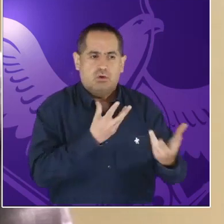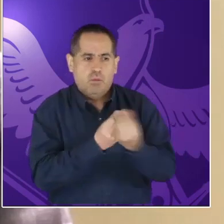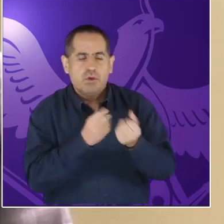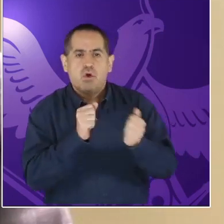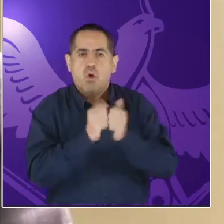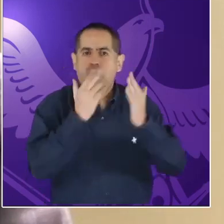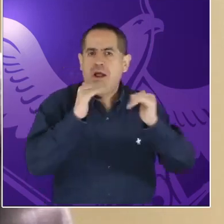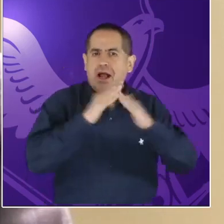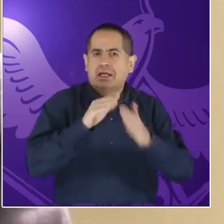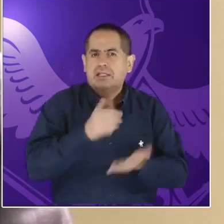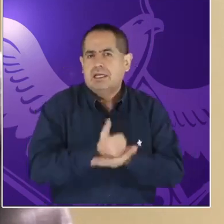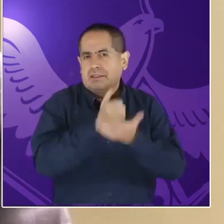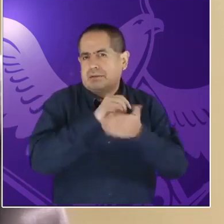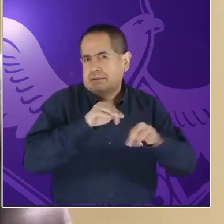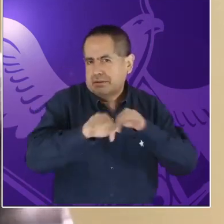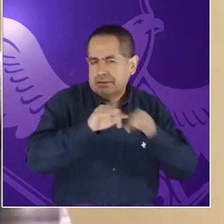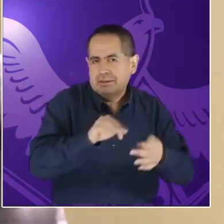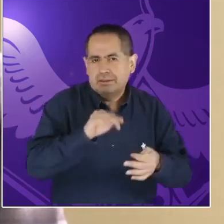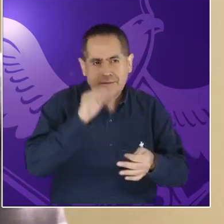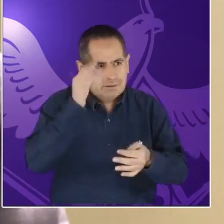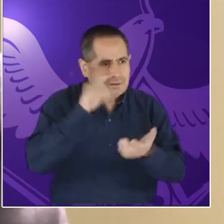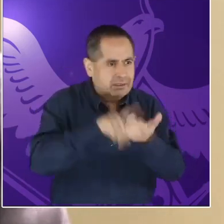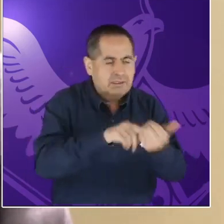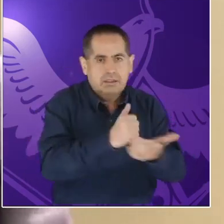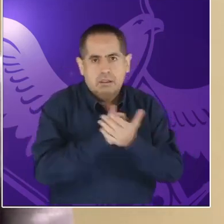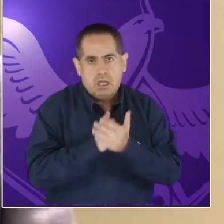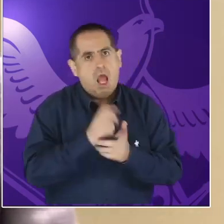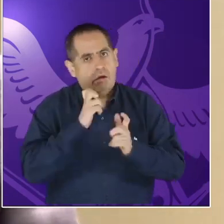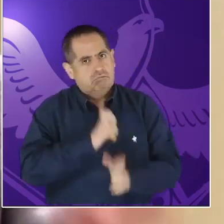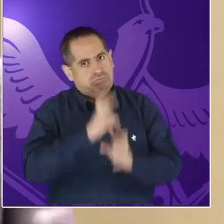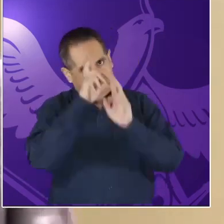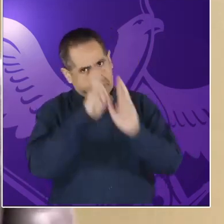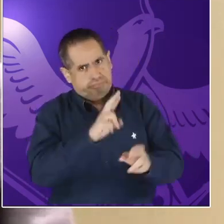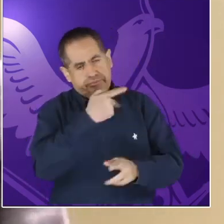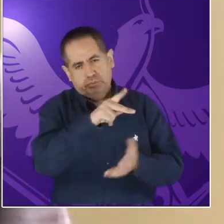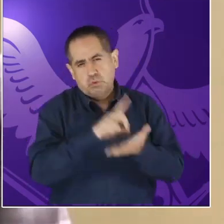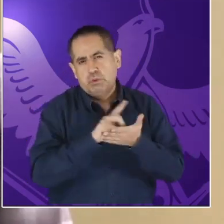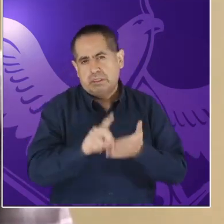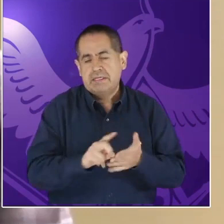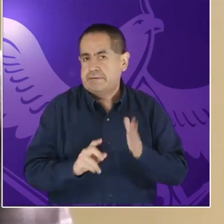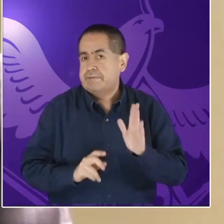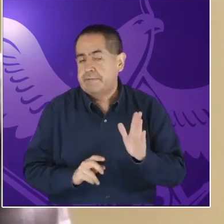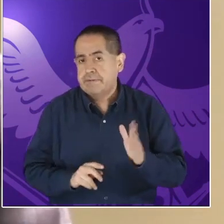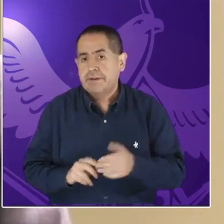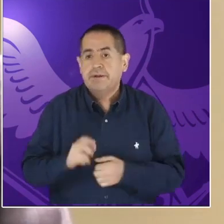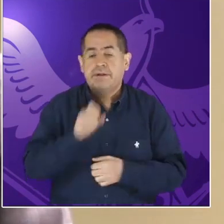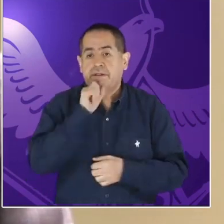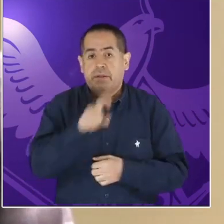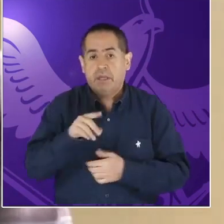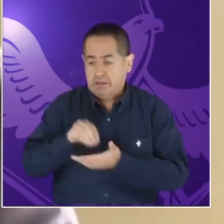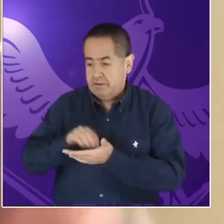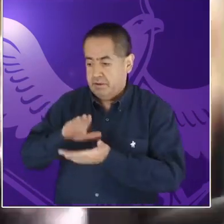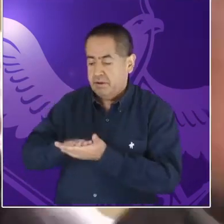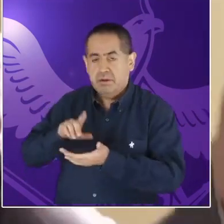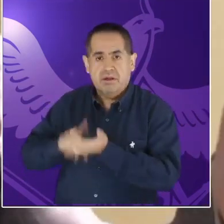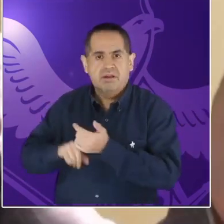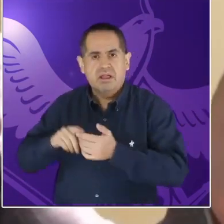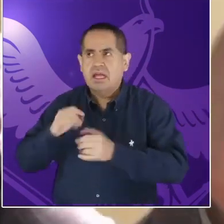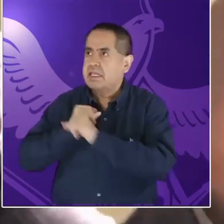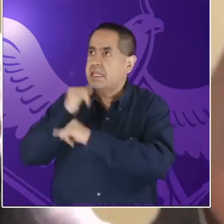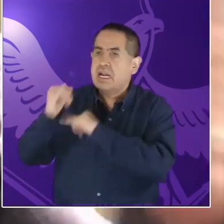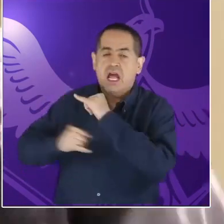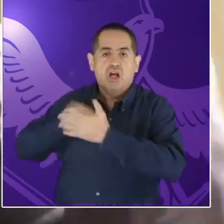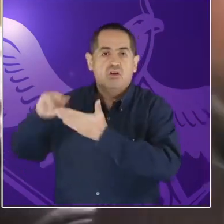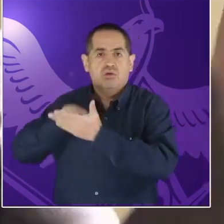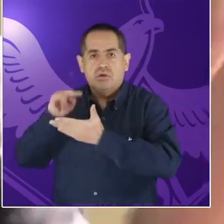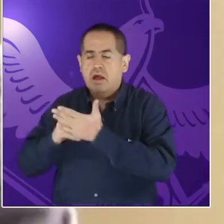y empleados del hogar, con empleadas del hogar que han tenido una mayor dignificación en sus derechos, ¿no? A partir de la firma